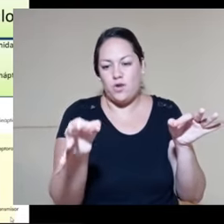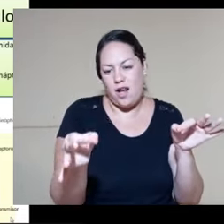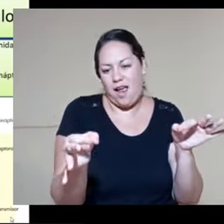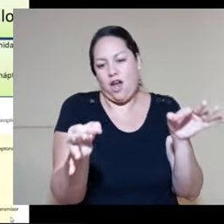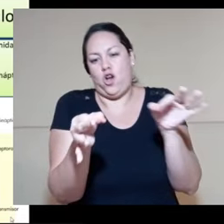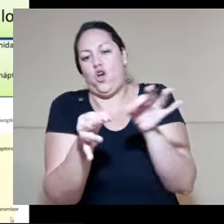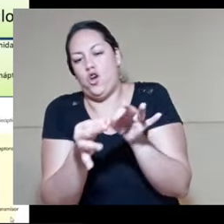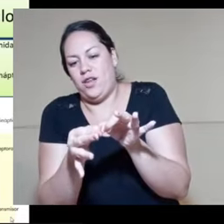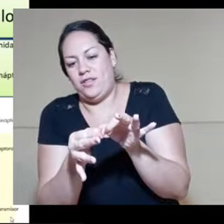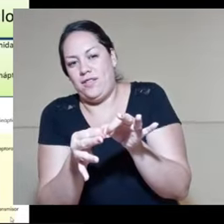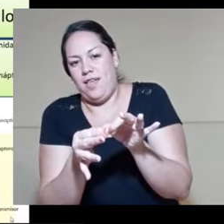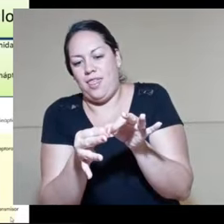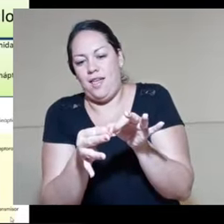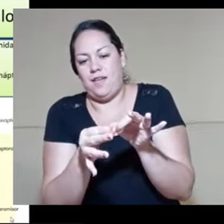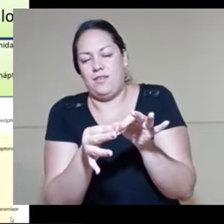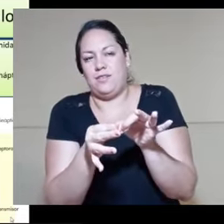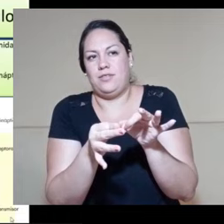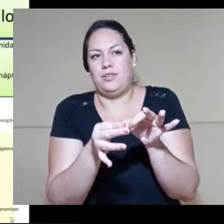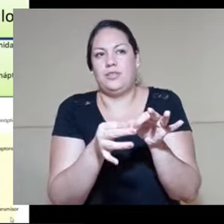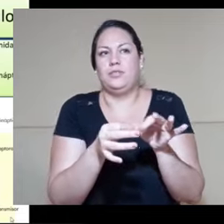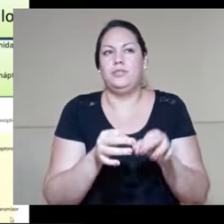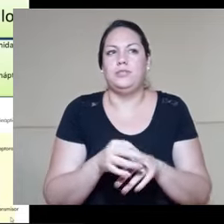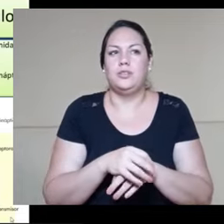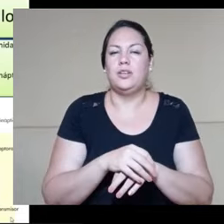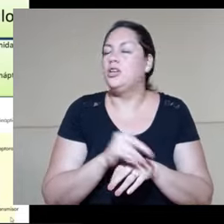misma con otra misma neurona?